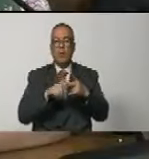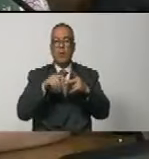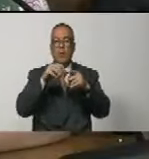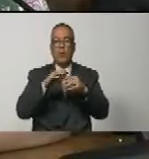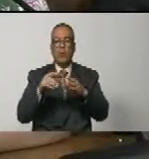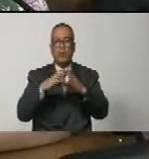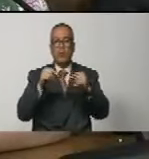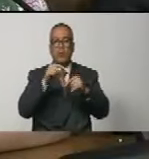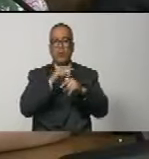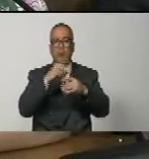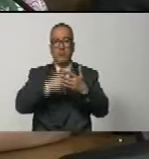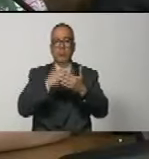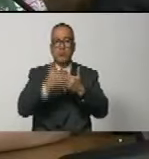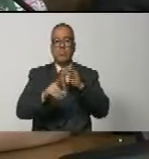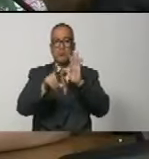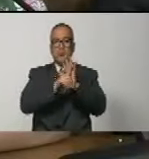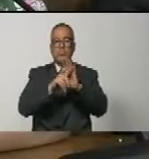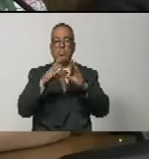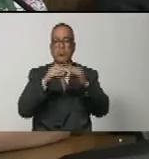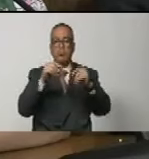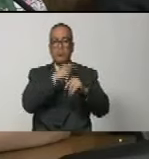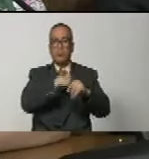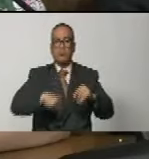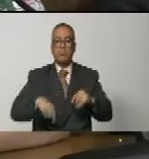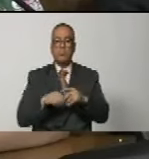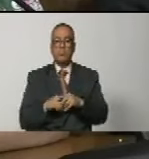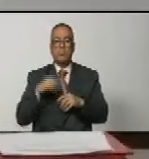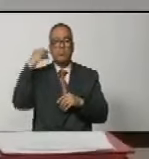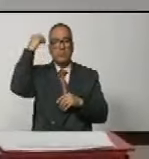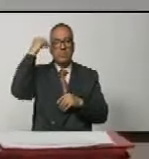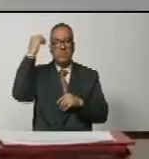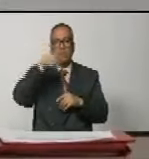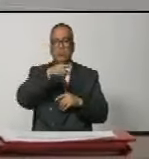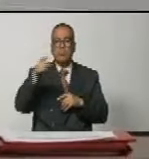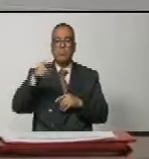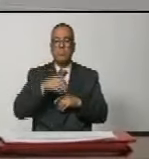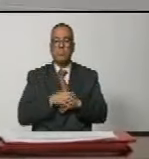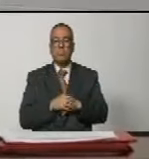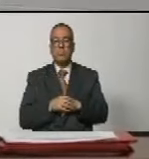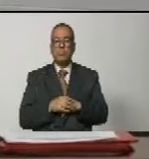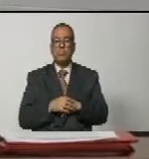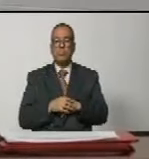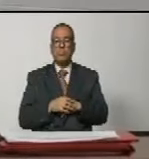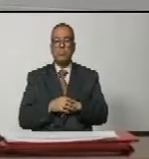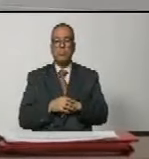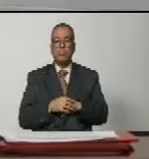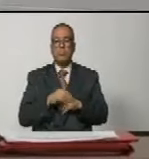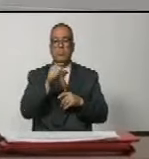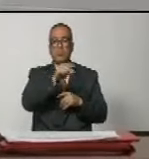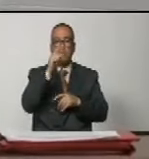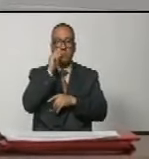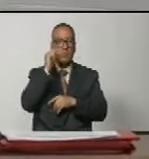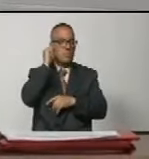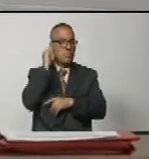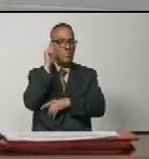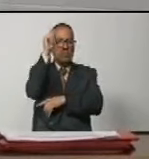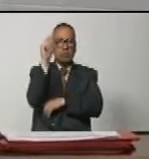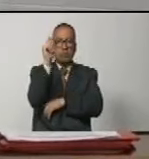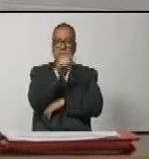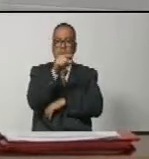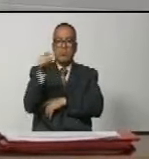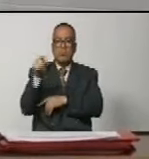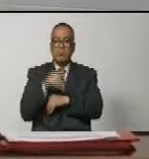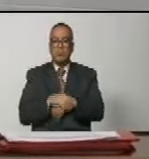secretaria. Es todo el proyecto de ley, ciudadano presidente. En consideración, las honorables diputadas y